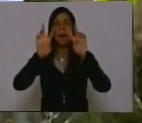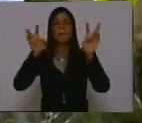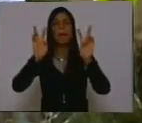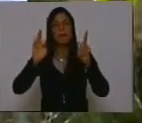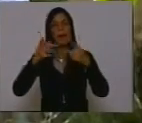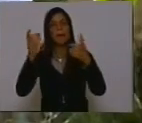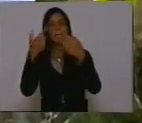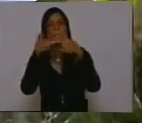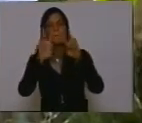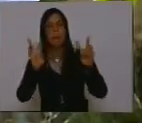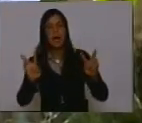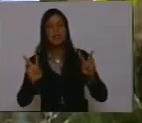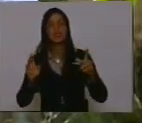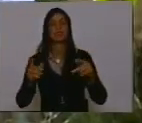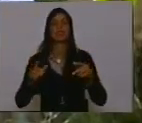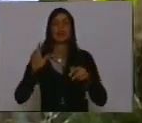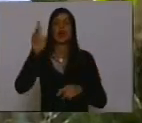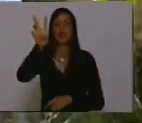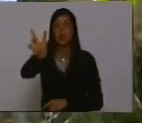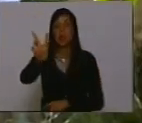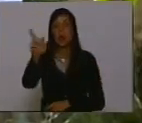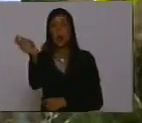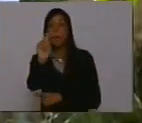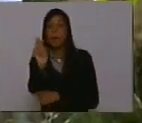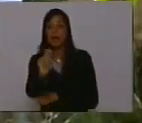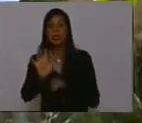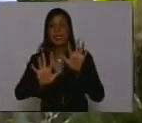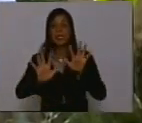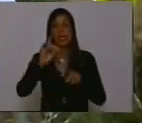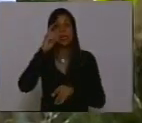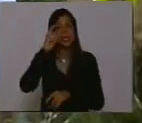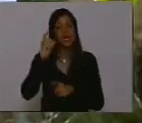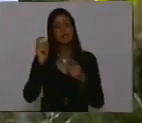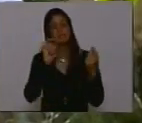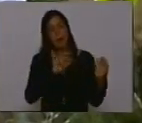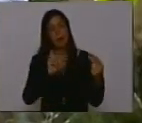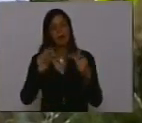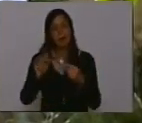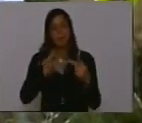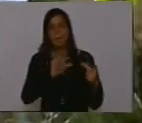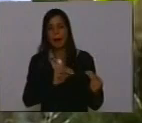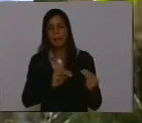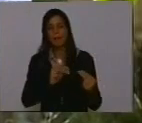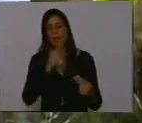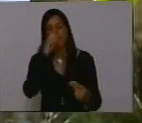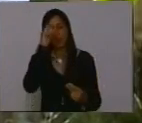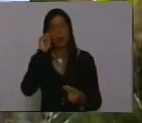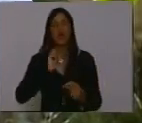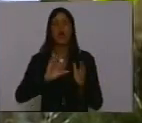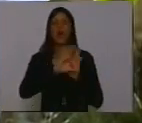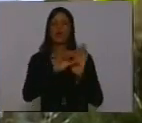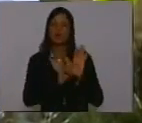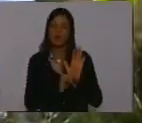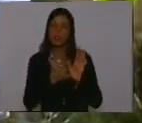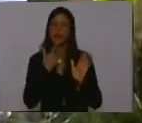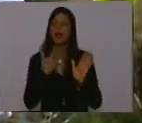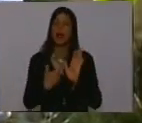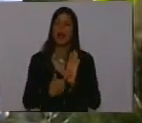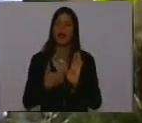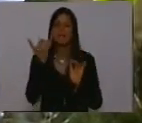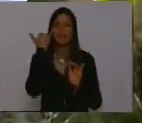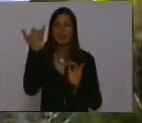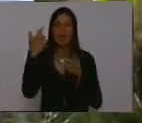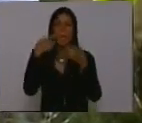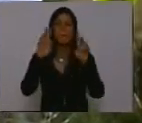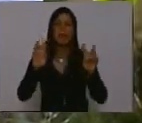2 meses y 10 días donde, como lo dijo el presidente, cuando llegaba la constituyente llegaba la paz, y con la